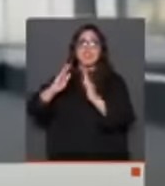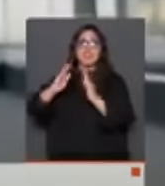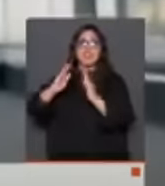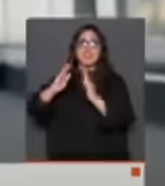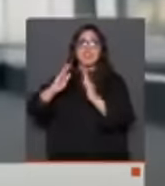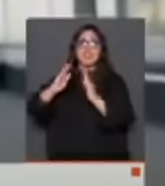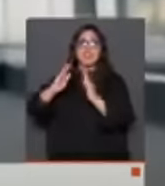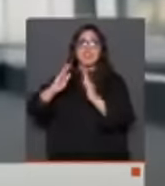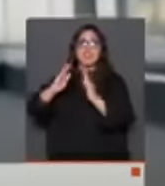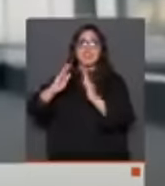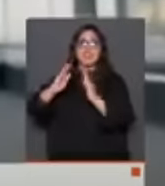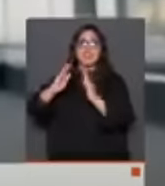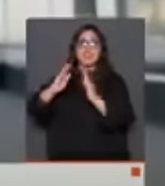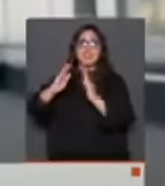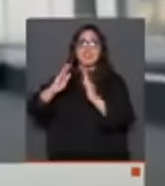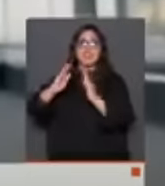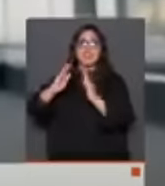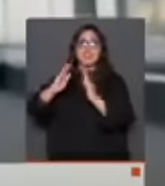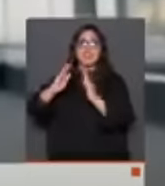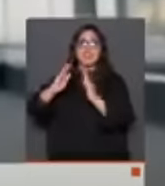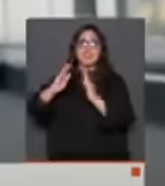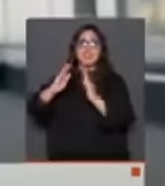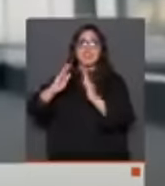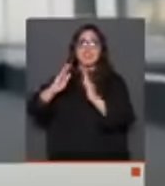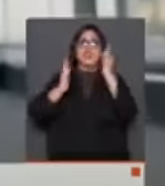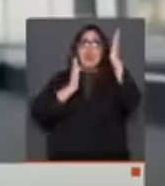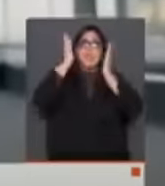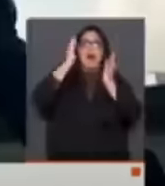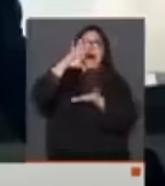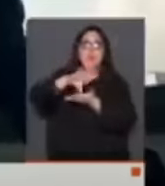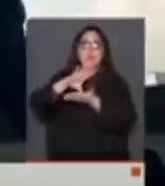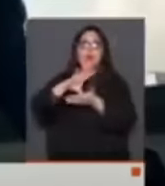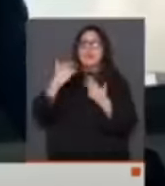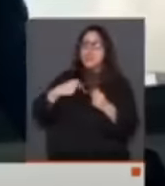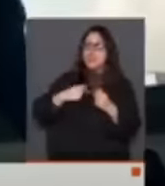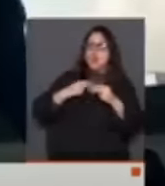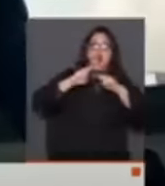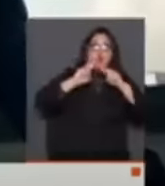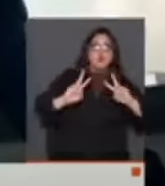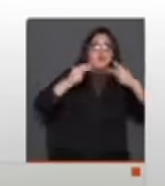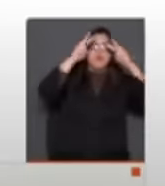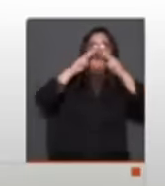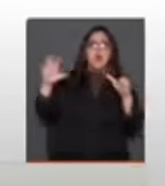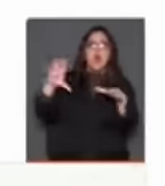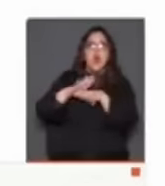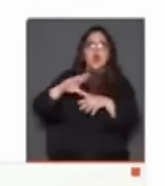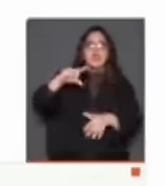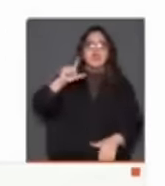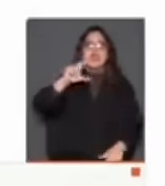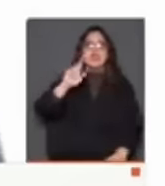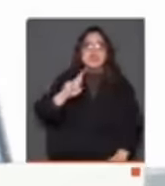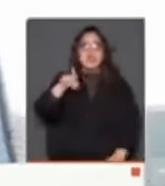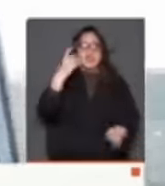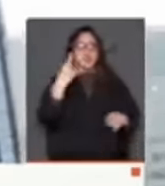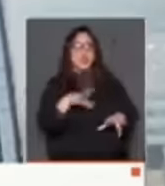conozco, las Torres de Malasia, pero bueno, es algo importante, ¿no? Pelli. Horst Pohlmann fue la única condición que le puso a